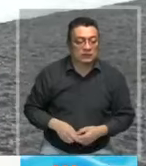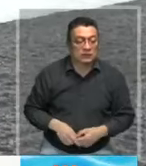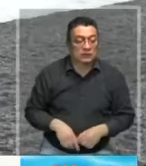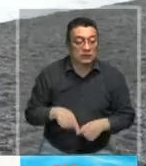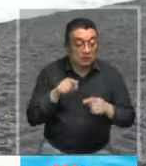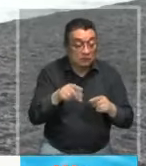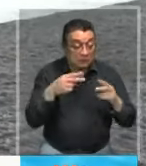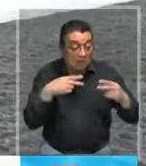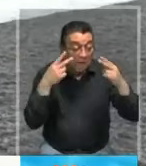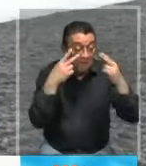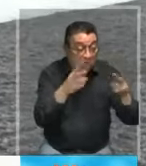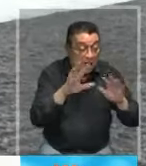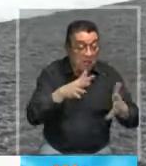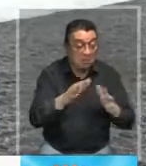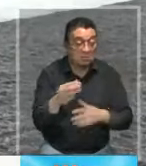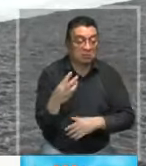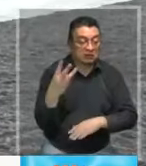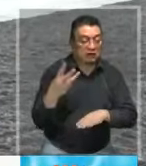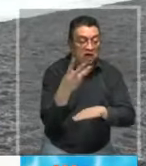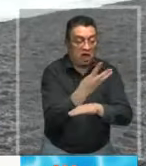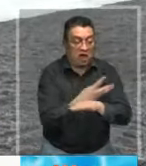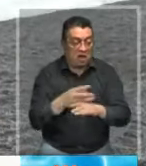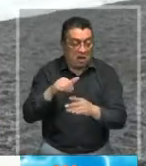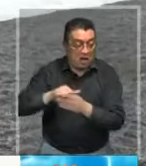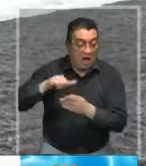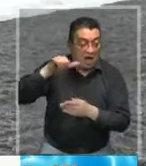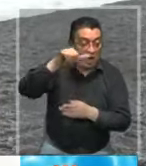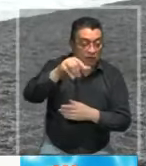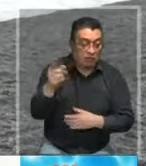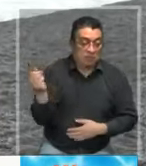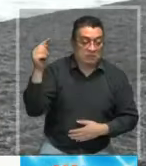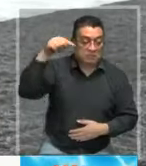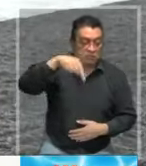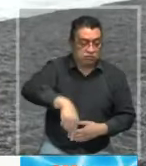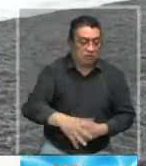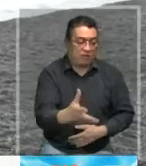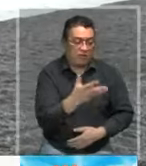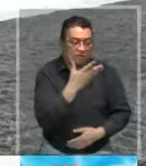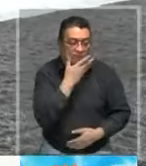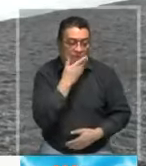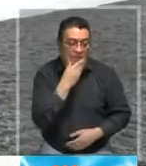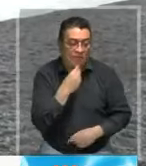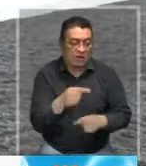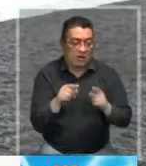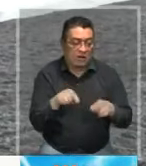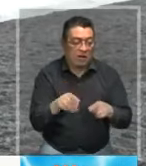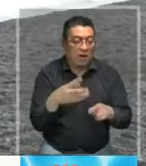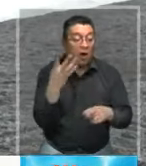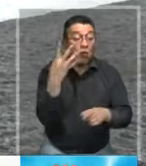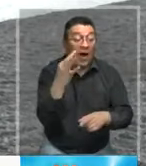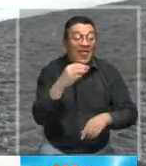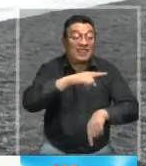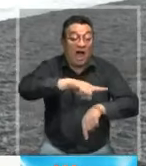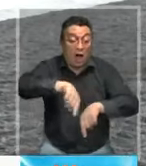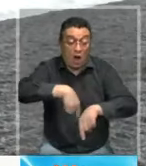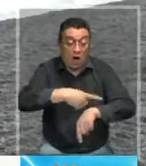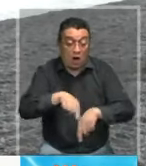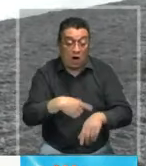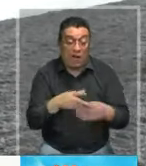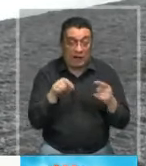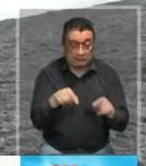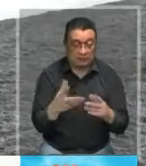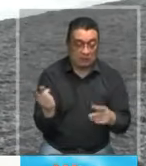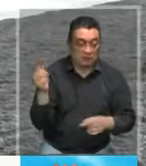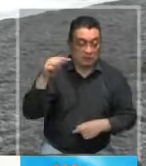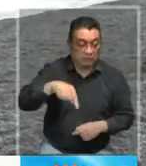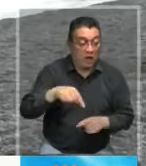traveled more than 40 hours, 3 aeroplanes to get here. So, after coming here, I find it's amazing. Okay,